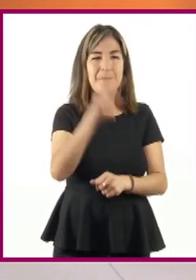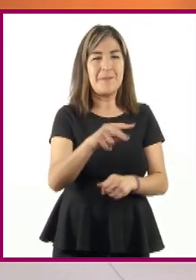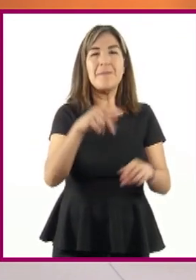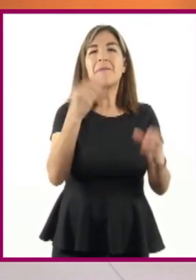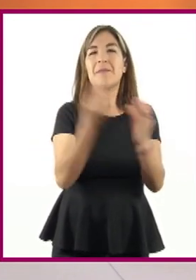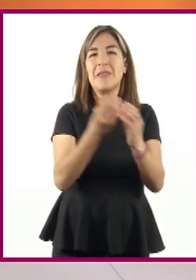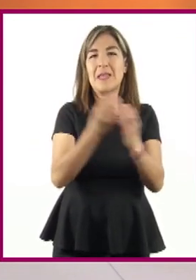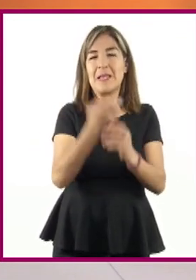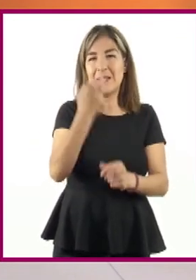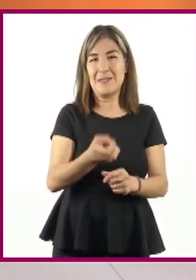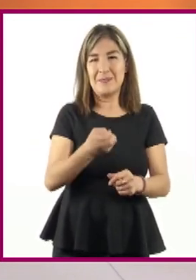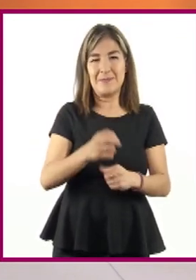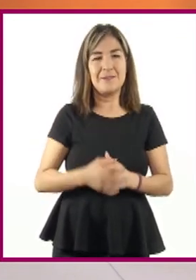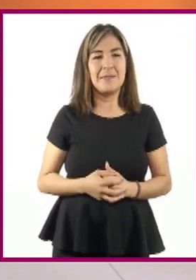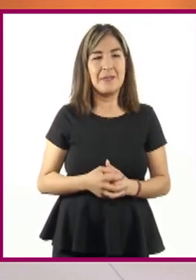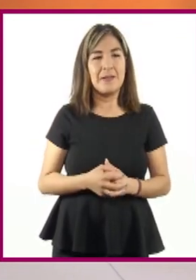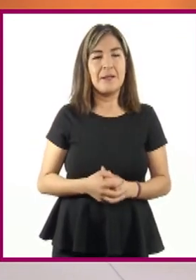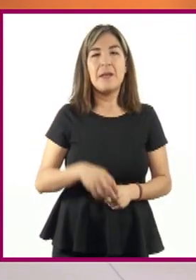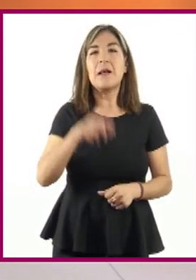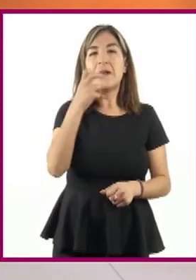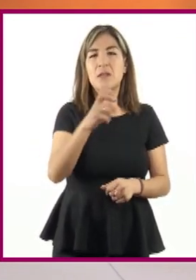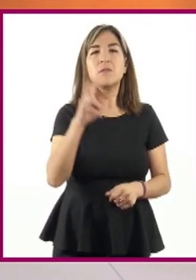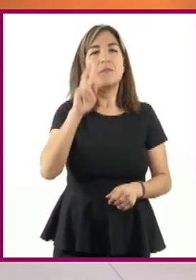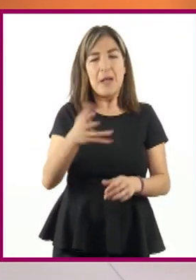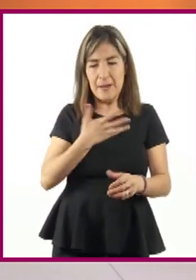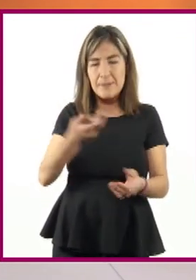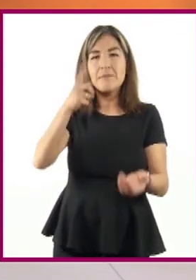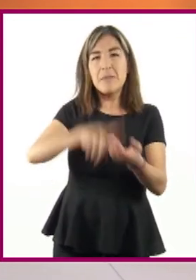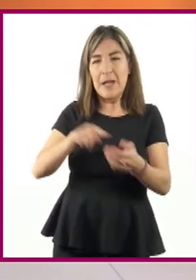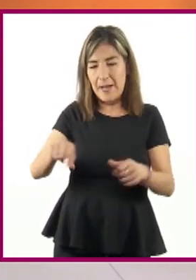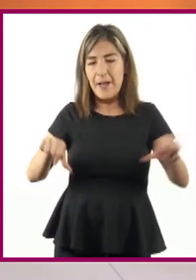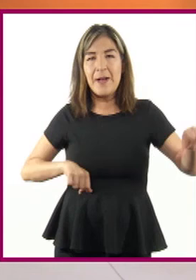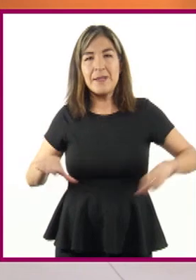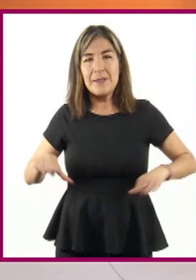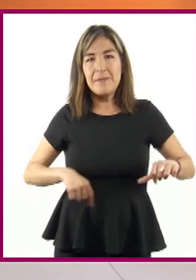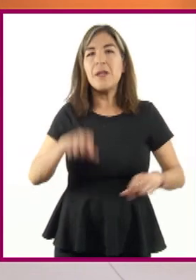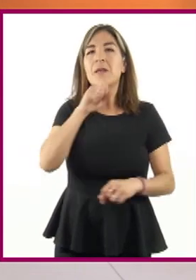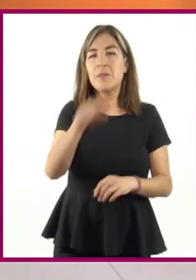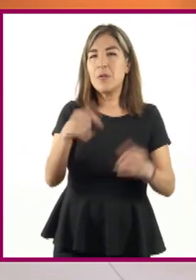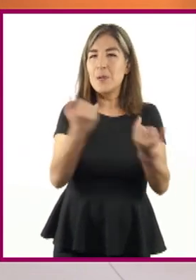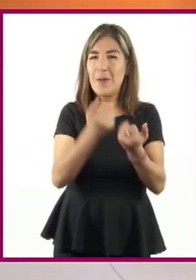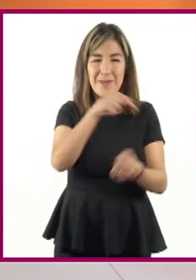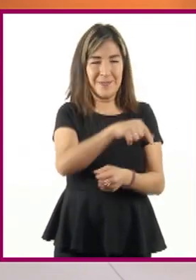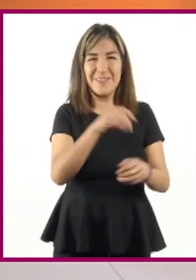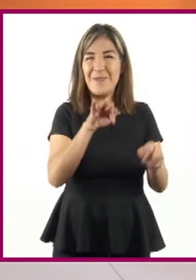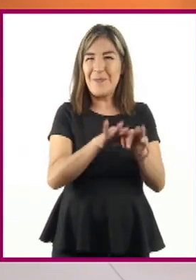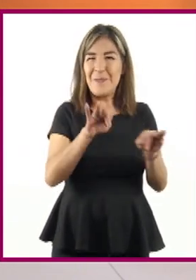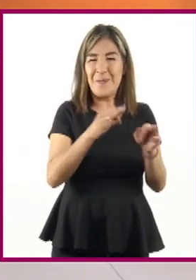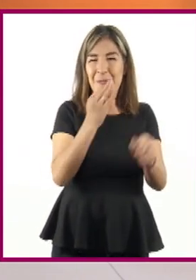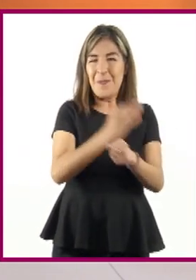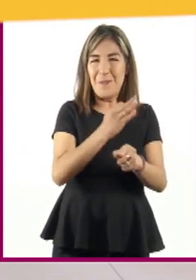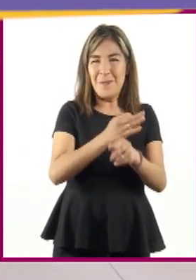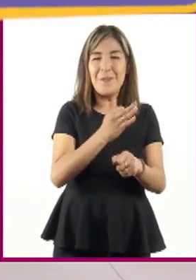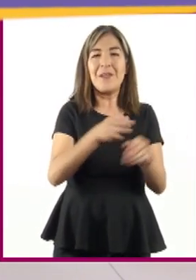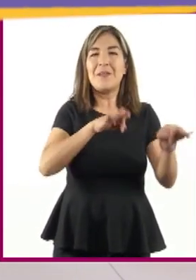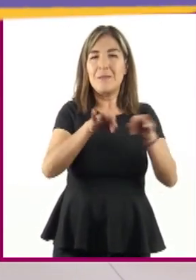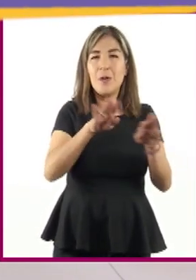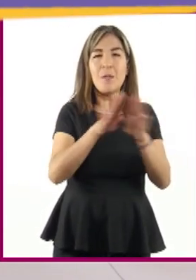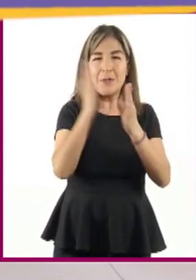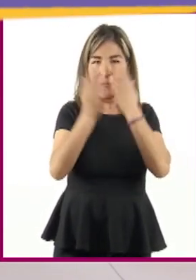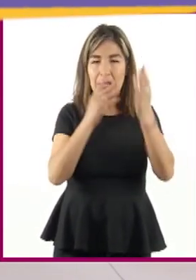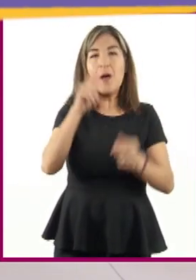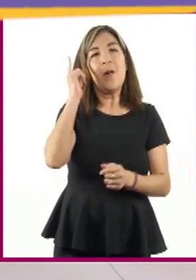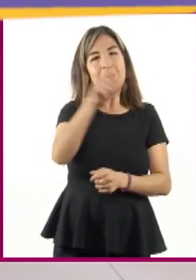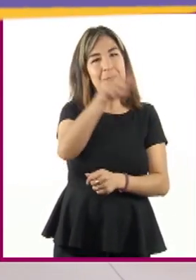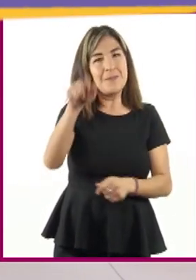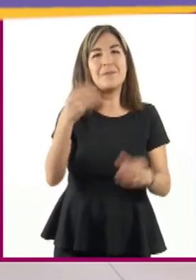desarrollando durante esta sesión. En él encontrarán situaciones contextuales similares a las que hemos trabajado. Esperamos que la sesión